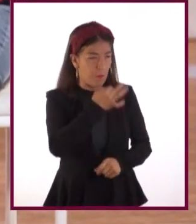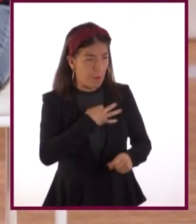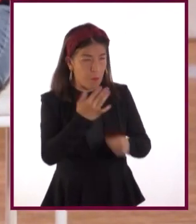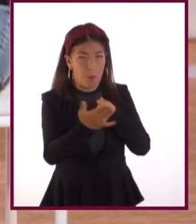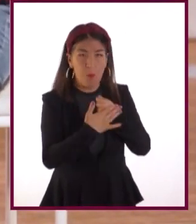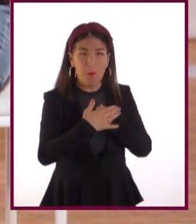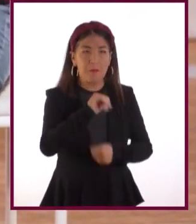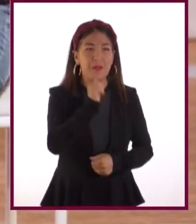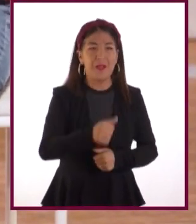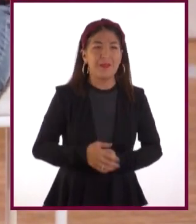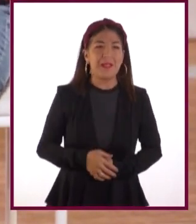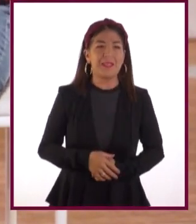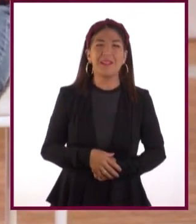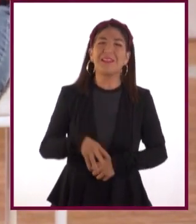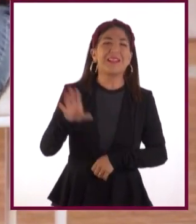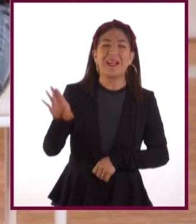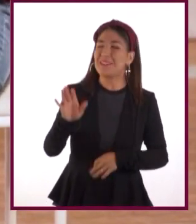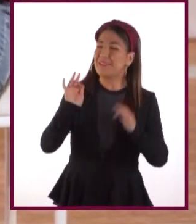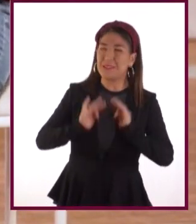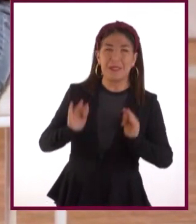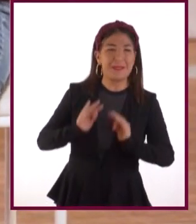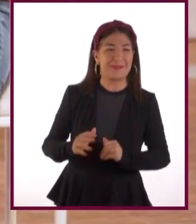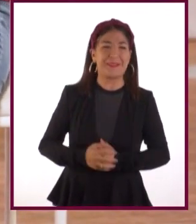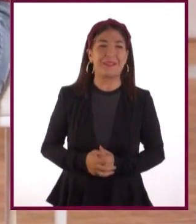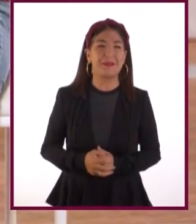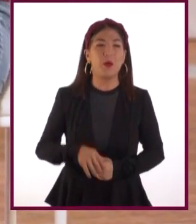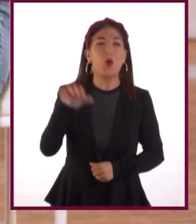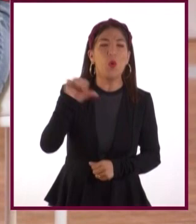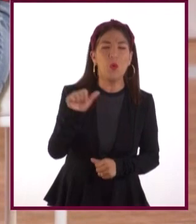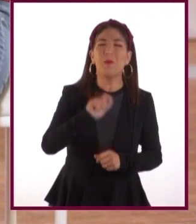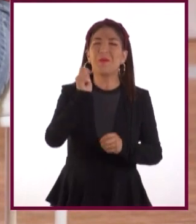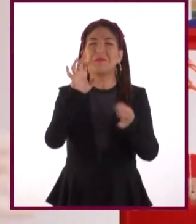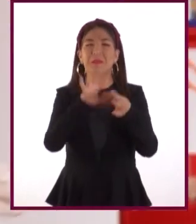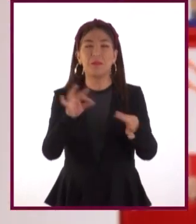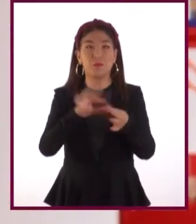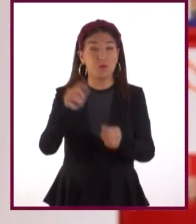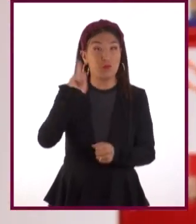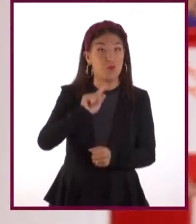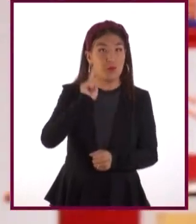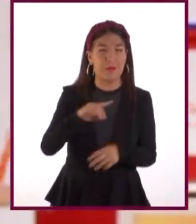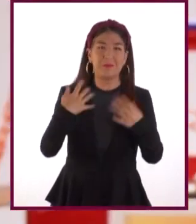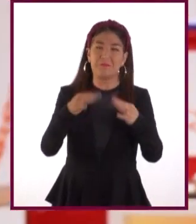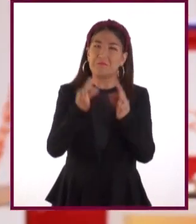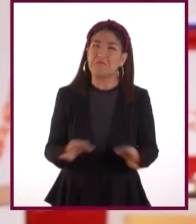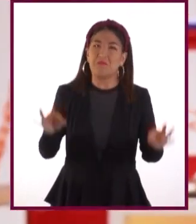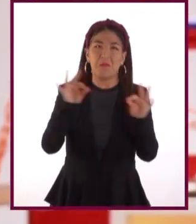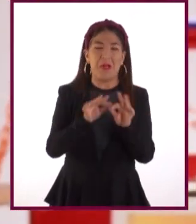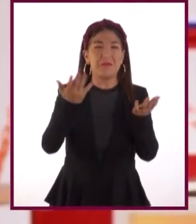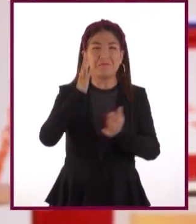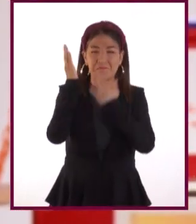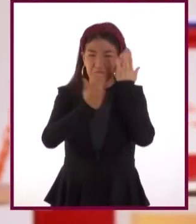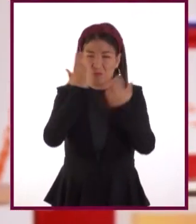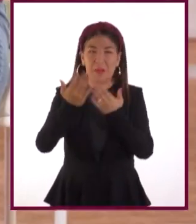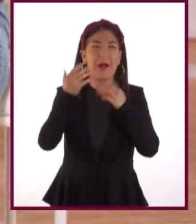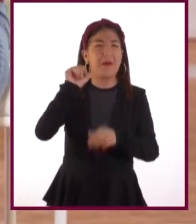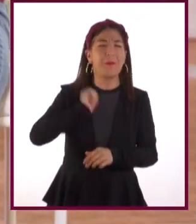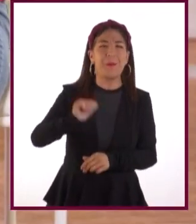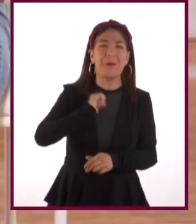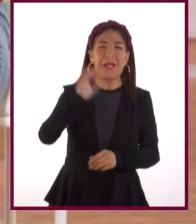un personaje y no me avisaron. No, Ernesto. Bueno, sí, lo que pasa es que hoy vamos a hablar de una mujer importante para la